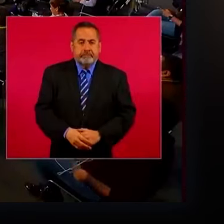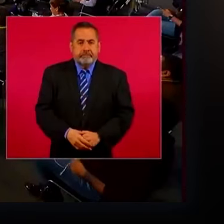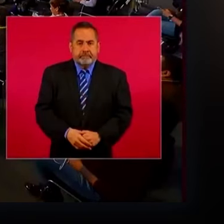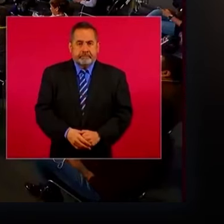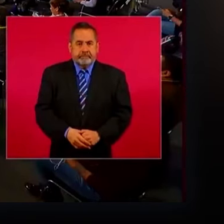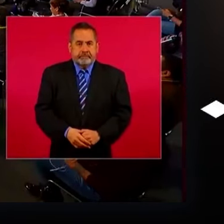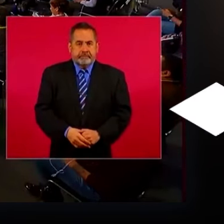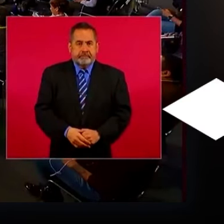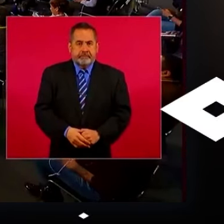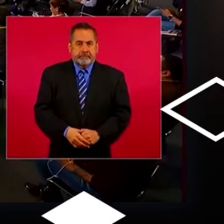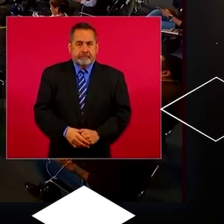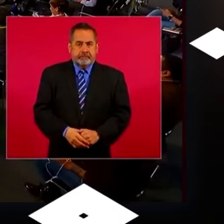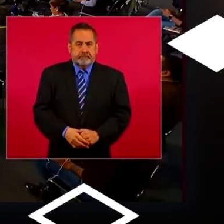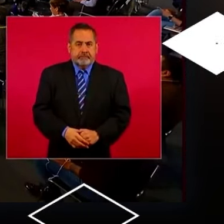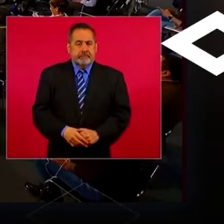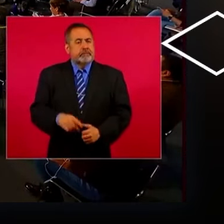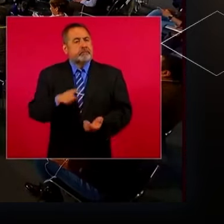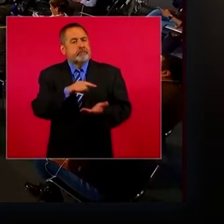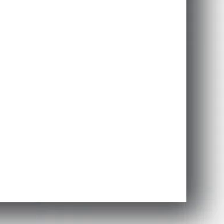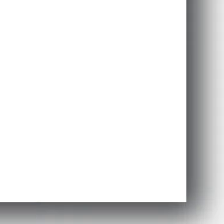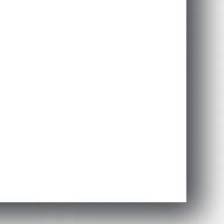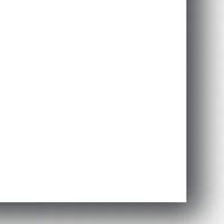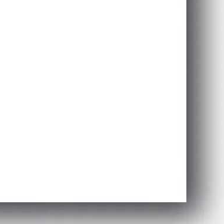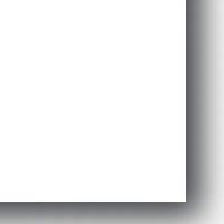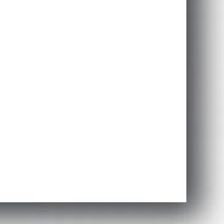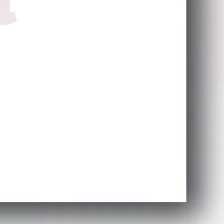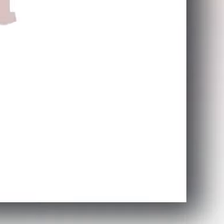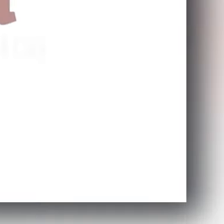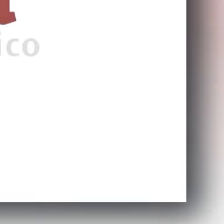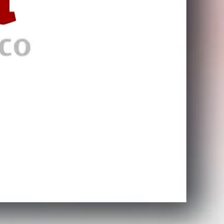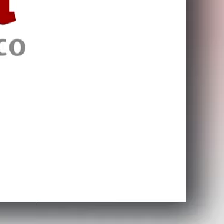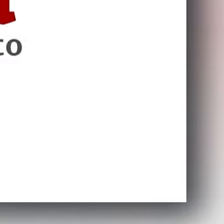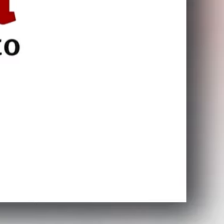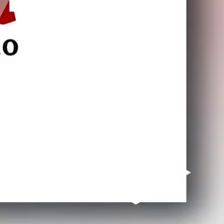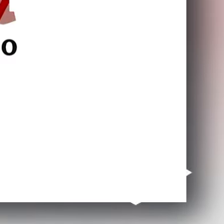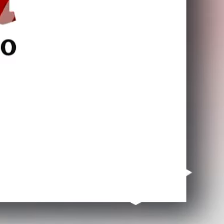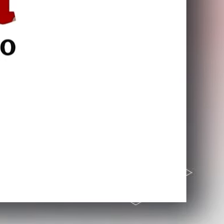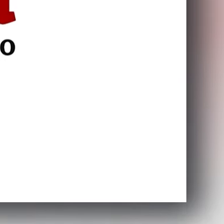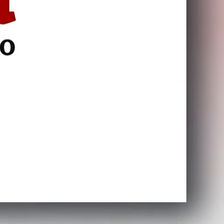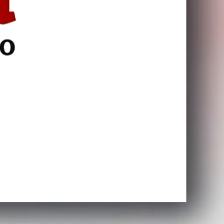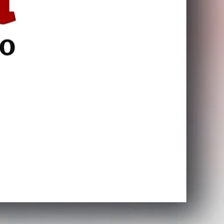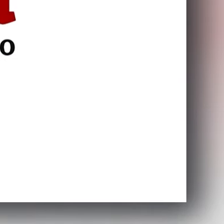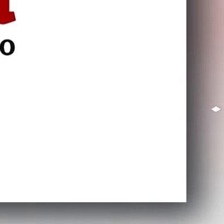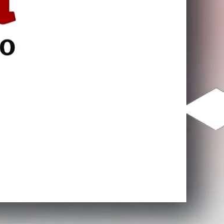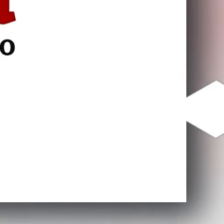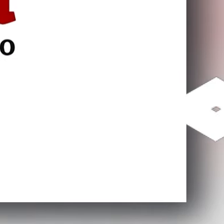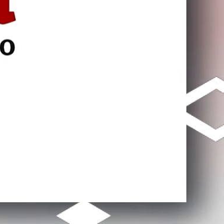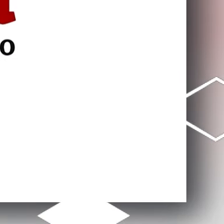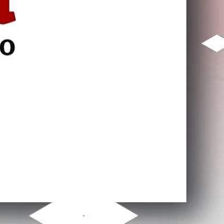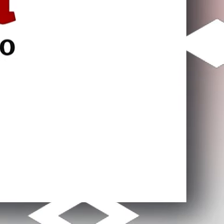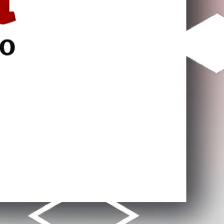aquí? En Texas. Morena, la esperanza de México.